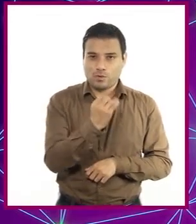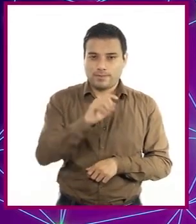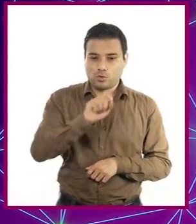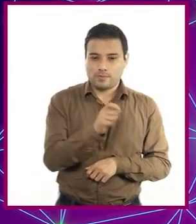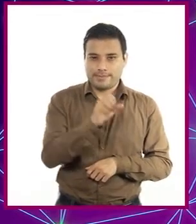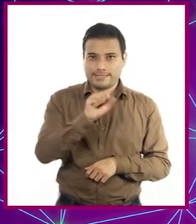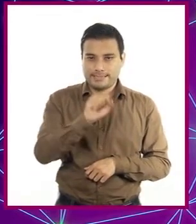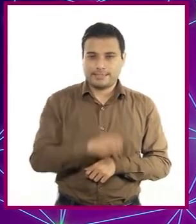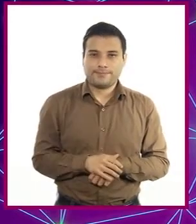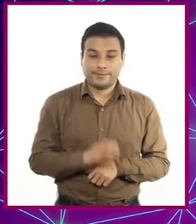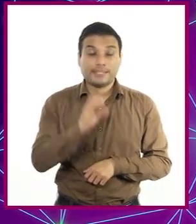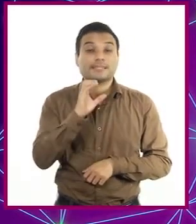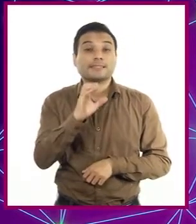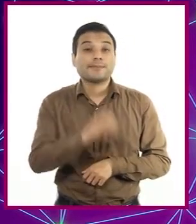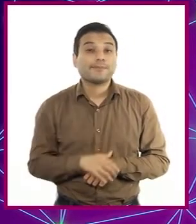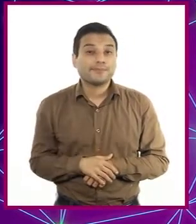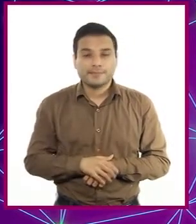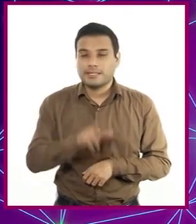9,60 y C,